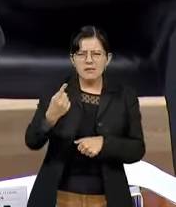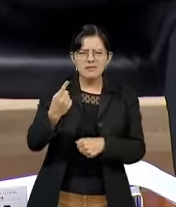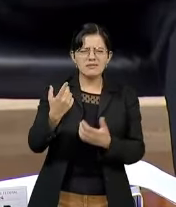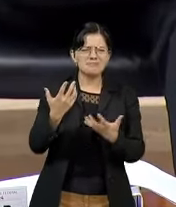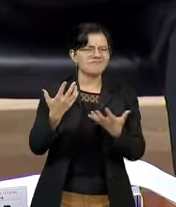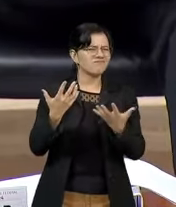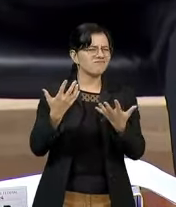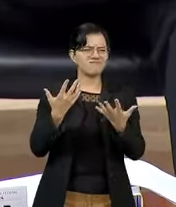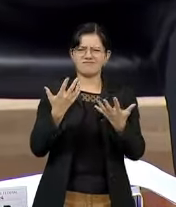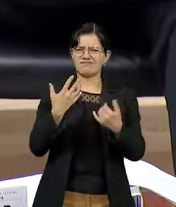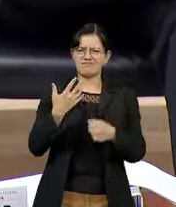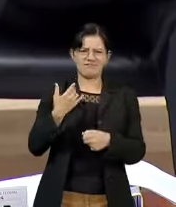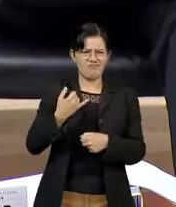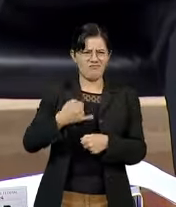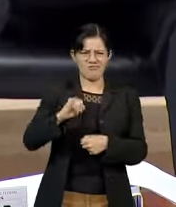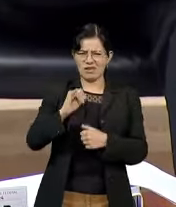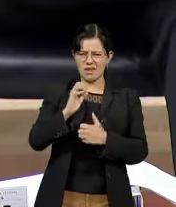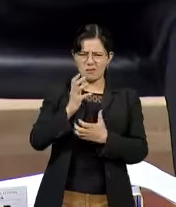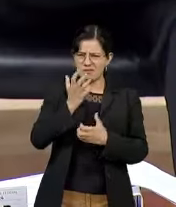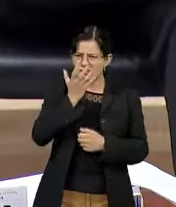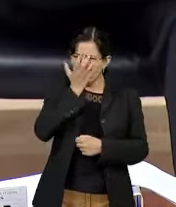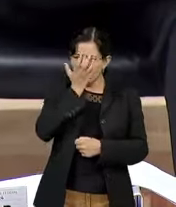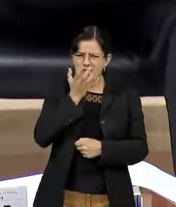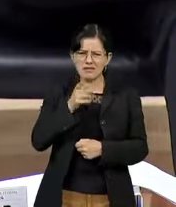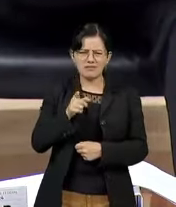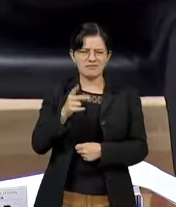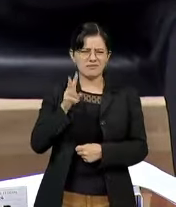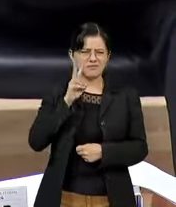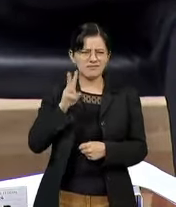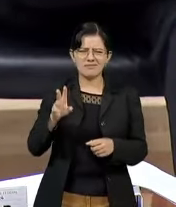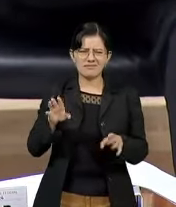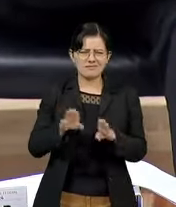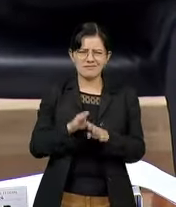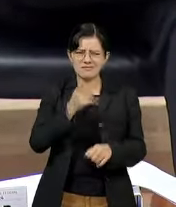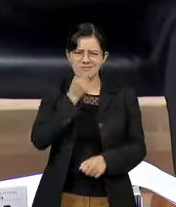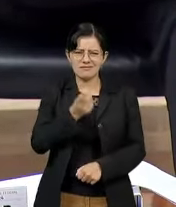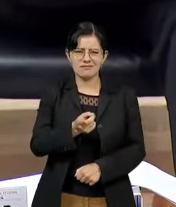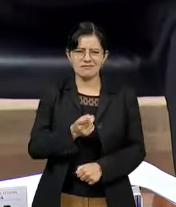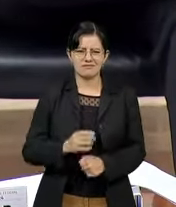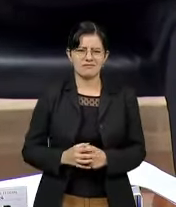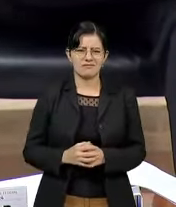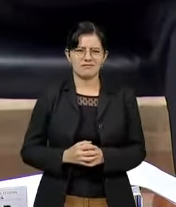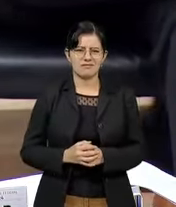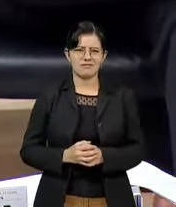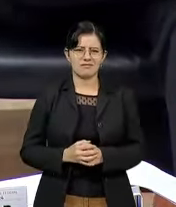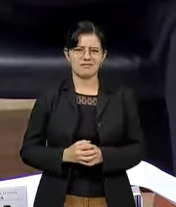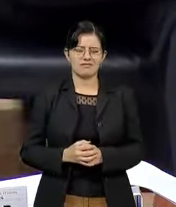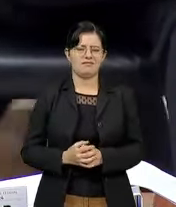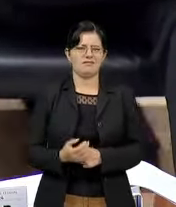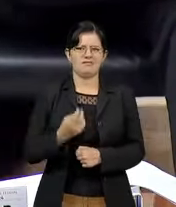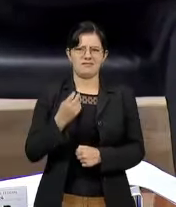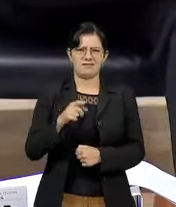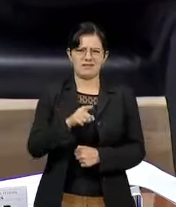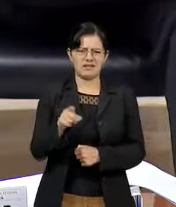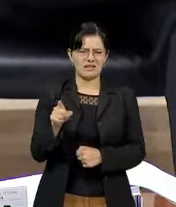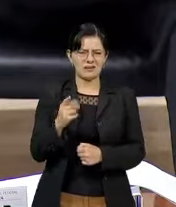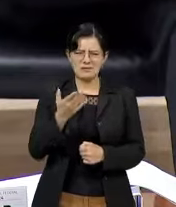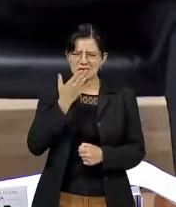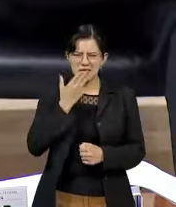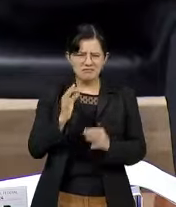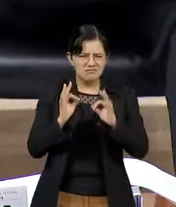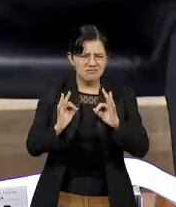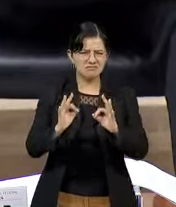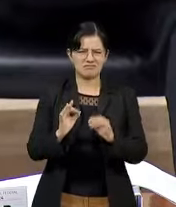vergüenza este de una pena ajena impresionante impresentable es de